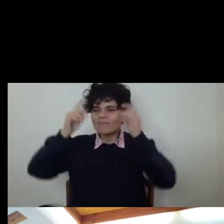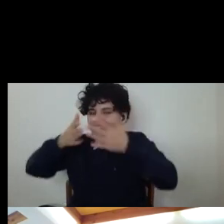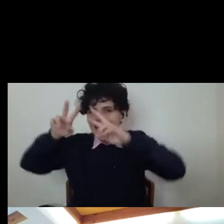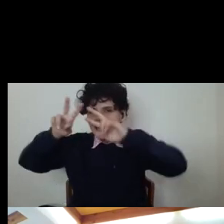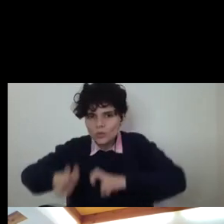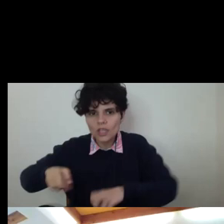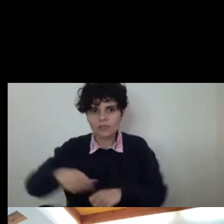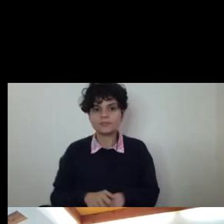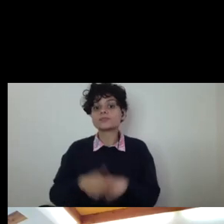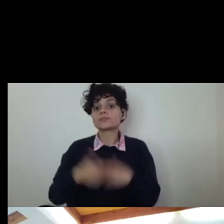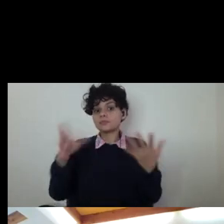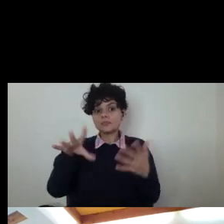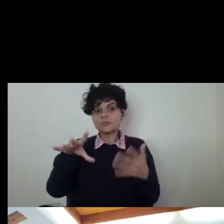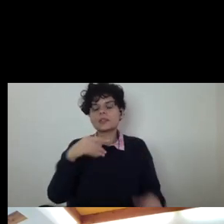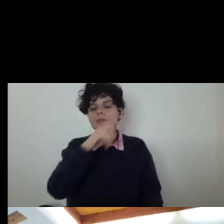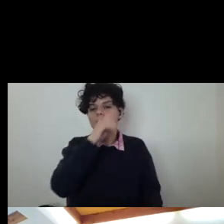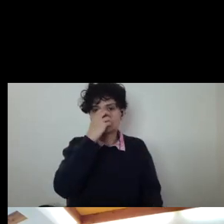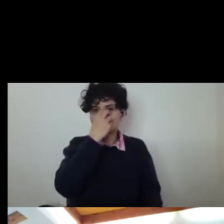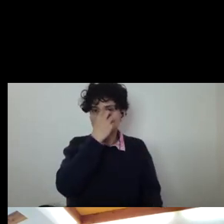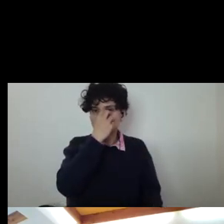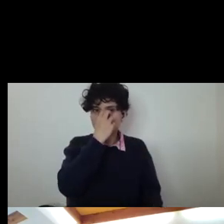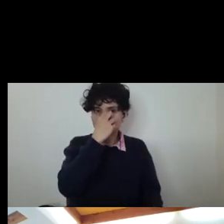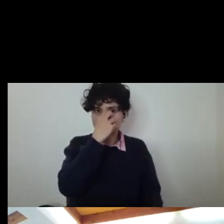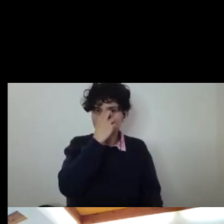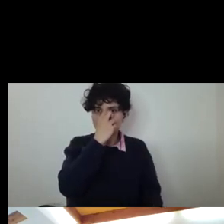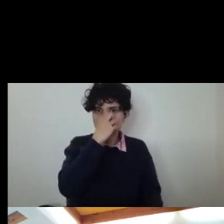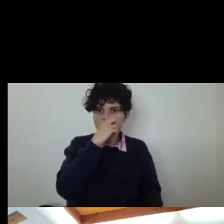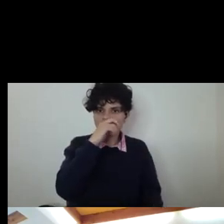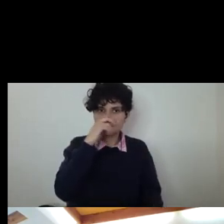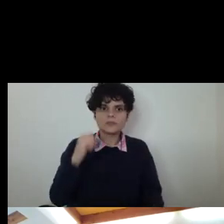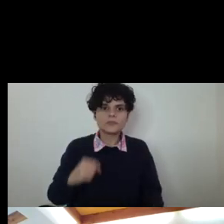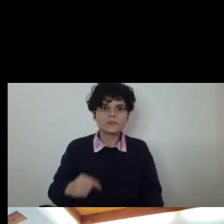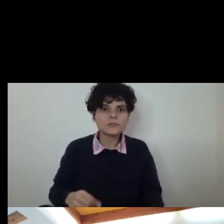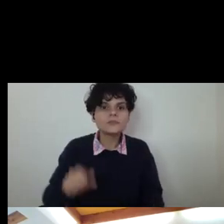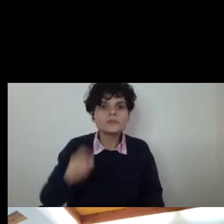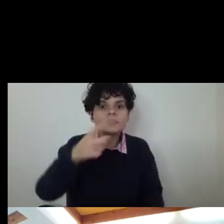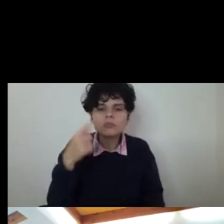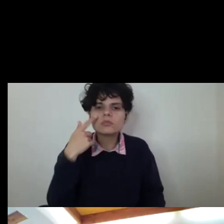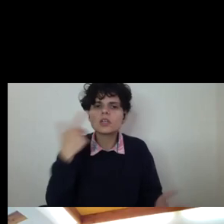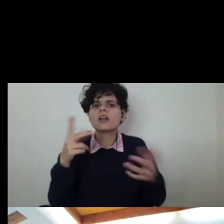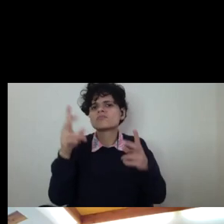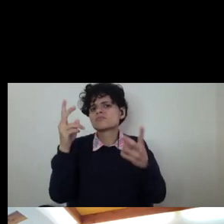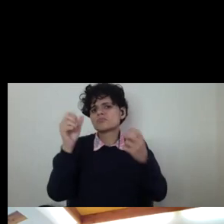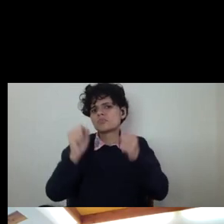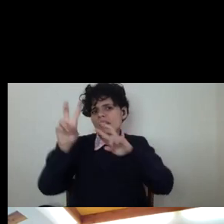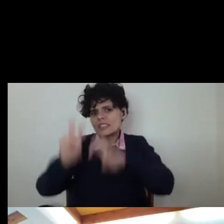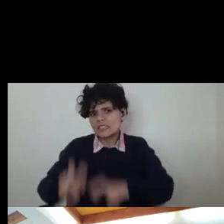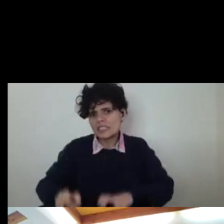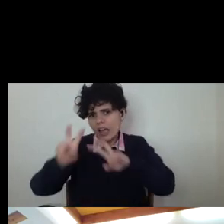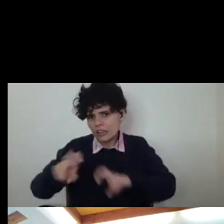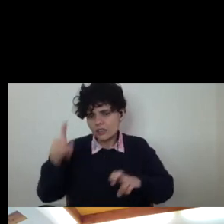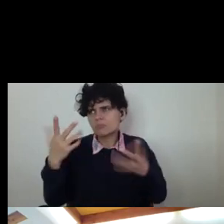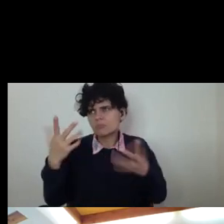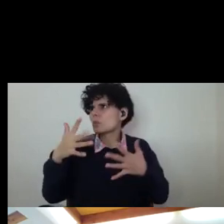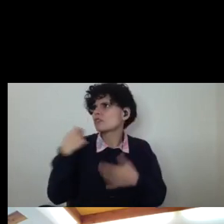Fíjense que si uno hace un chequeo, digamos, en PubMed, encuentra que hay muchos estudios desde mediados de los años 80 que